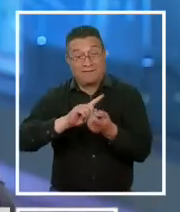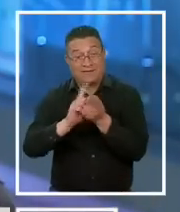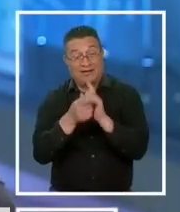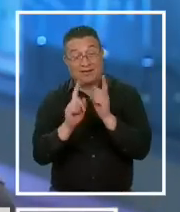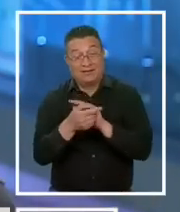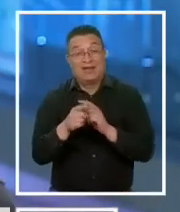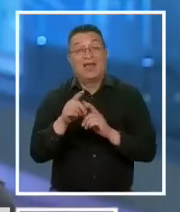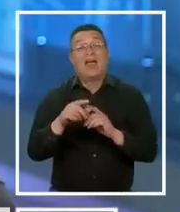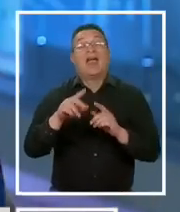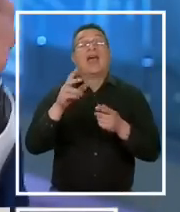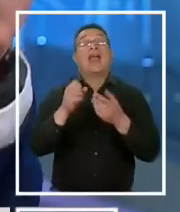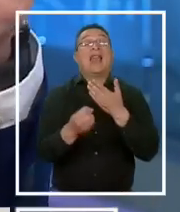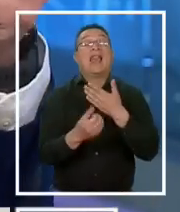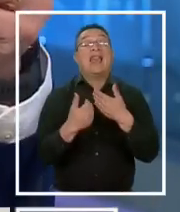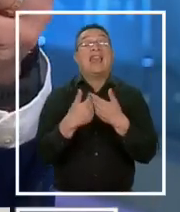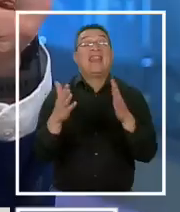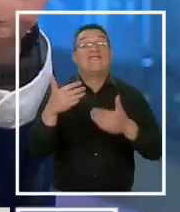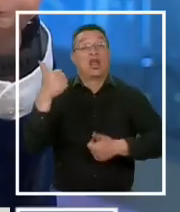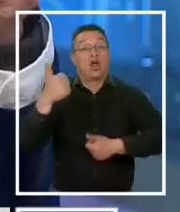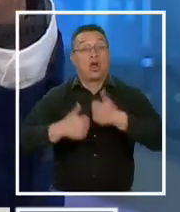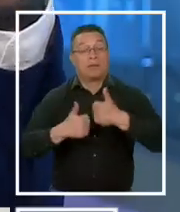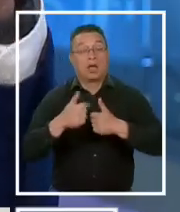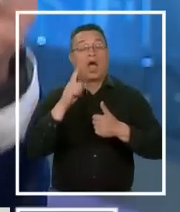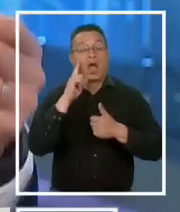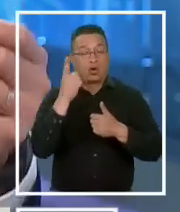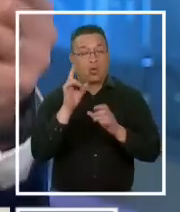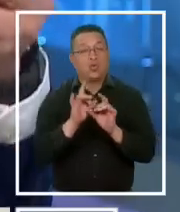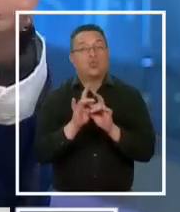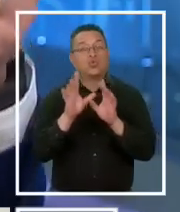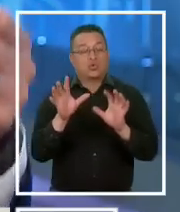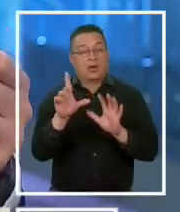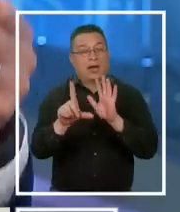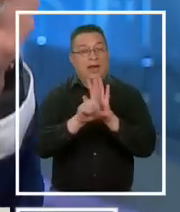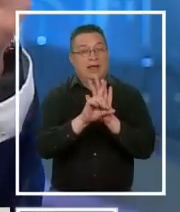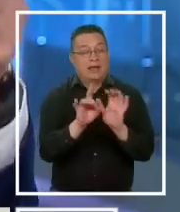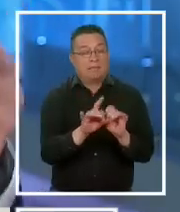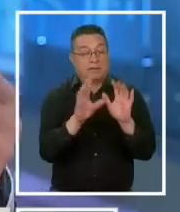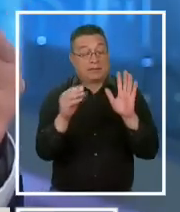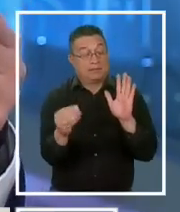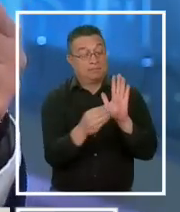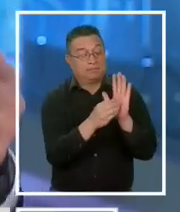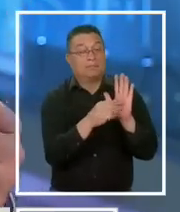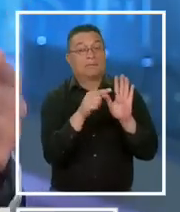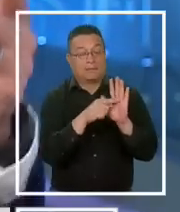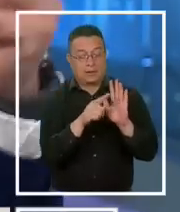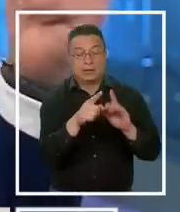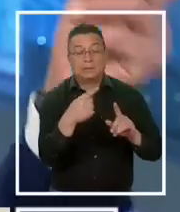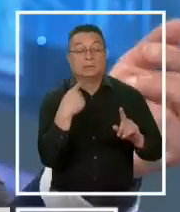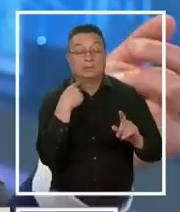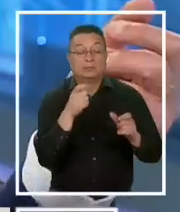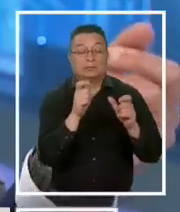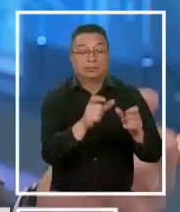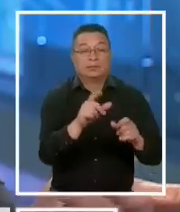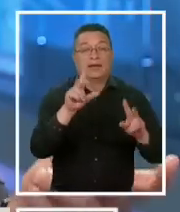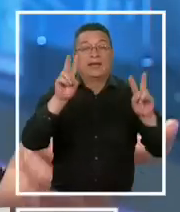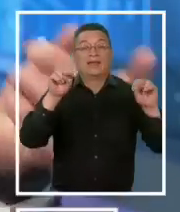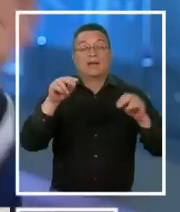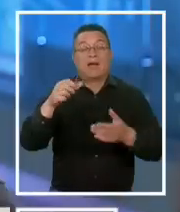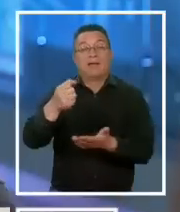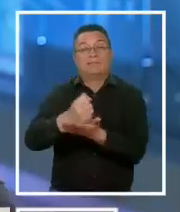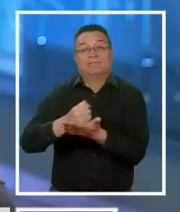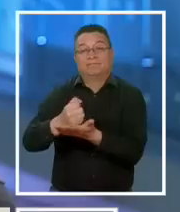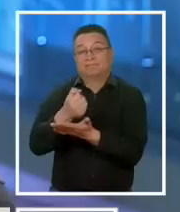de la libre competencia se crea un tipo penal especial que cubre la situación que había sucedido con el caso farmacia